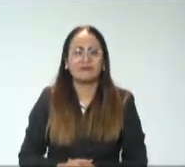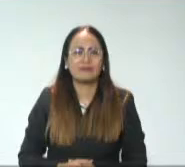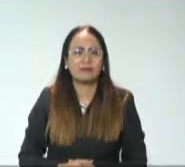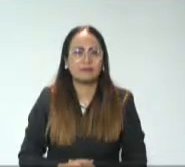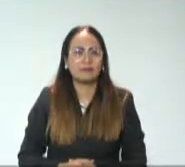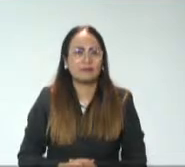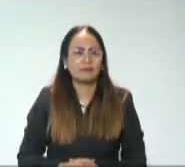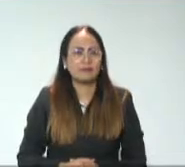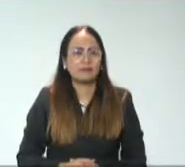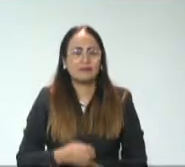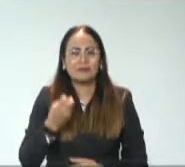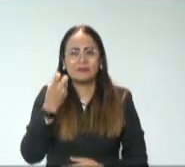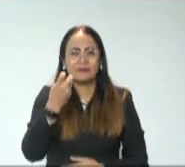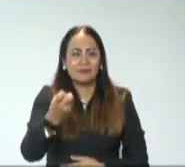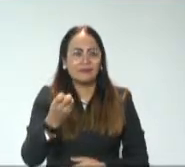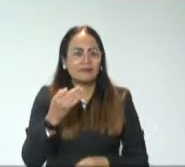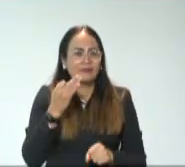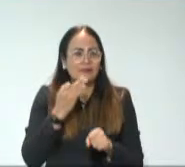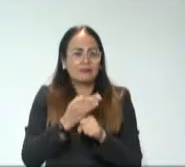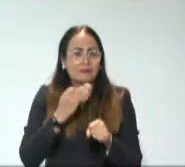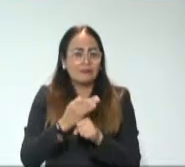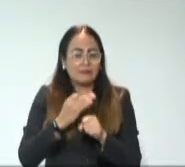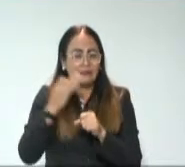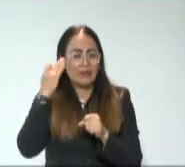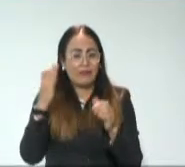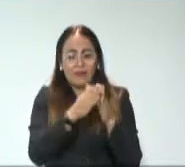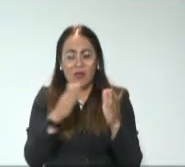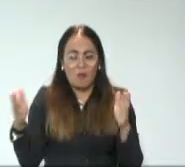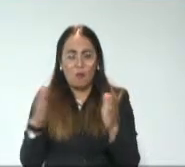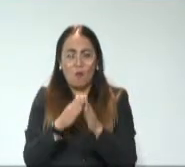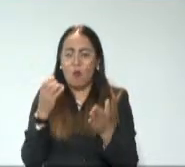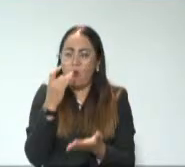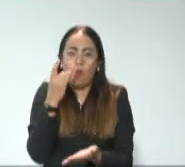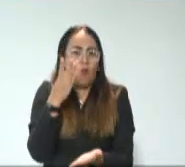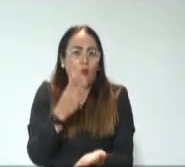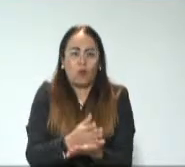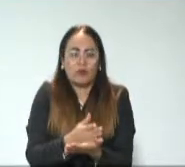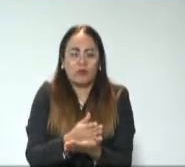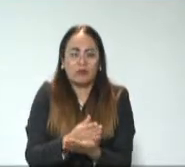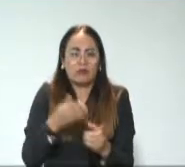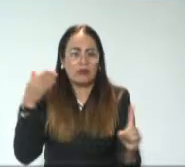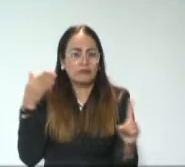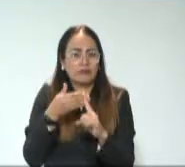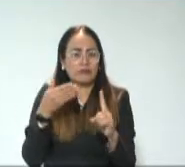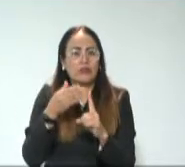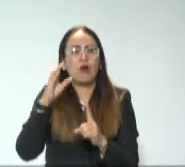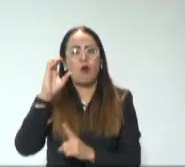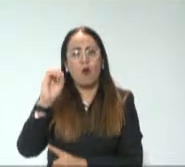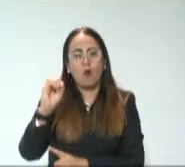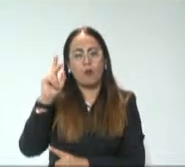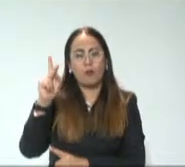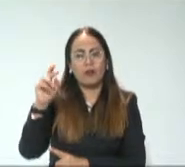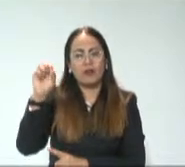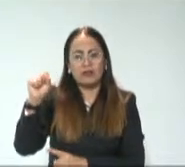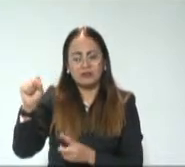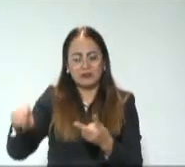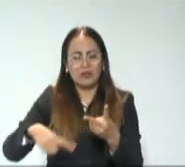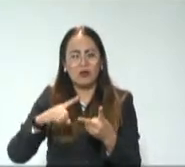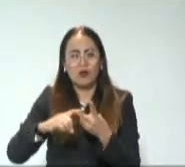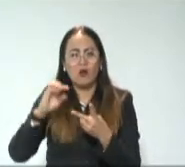eh un momento único diría yo para todos en particular para la Ops y la OMS